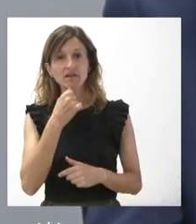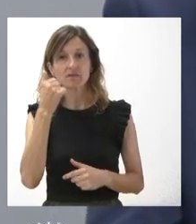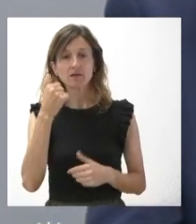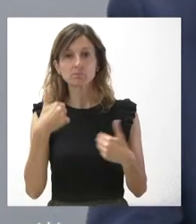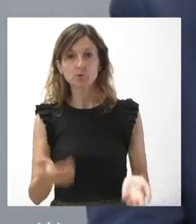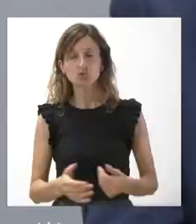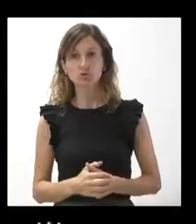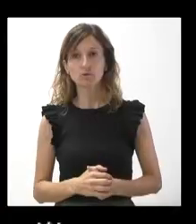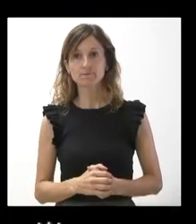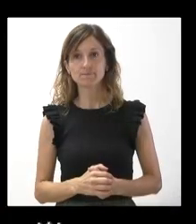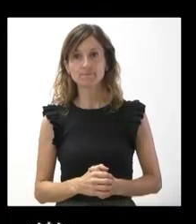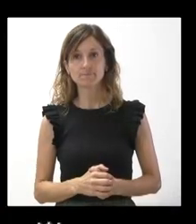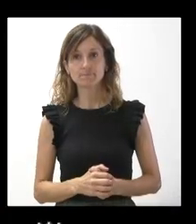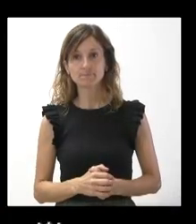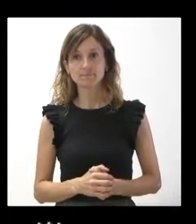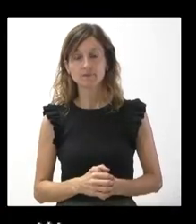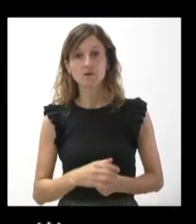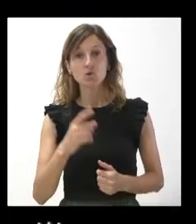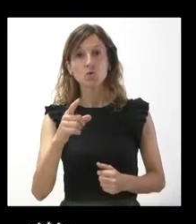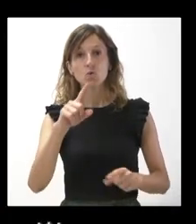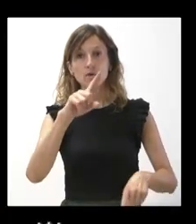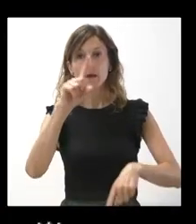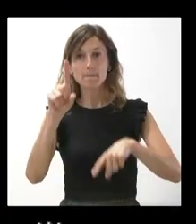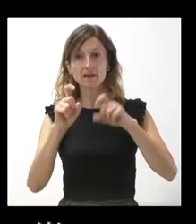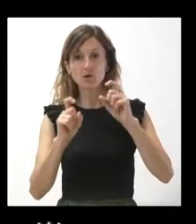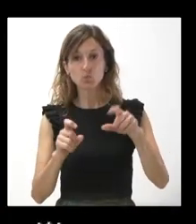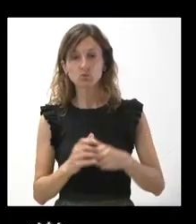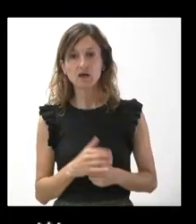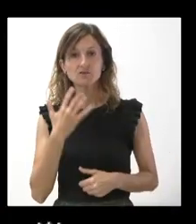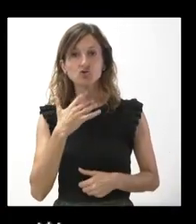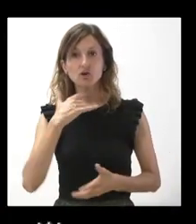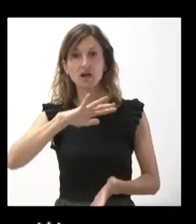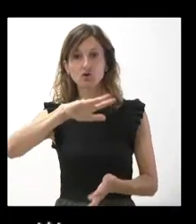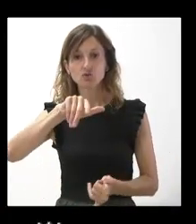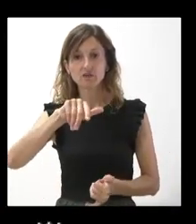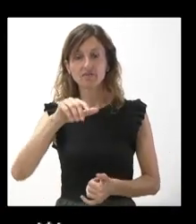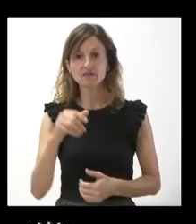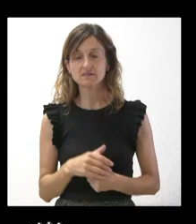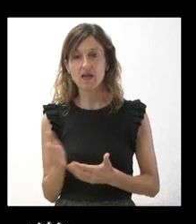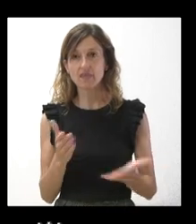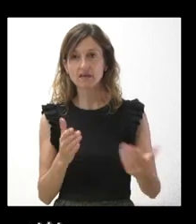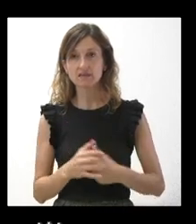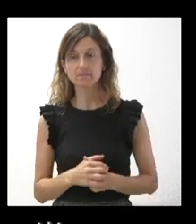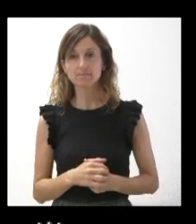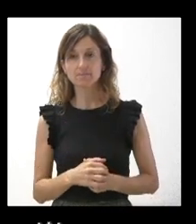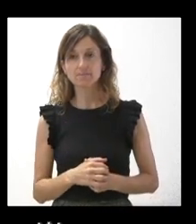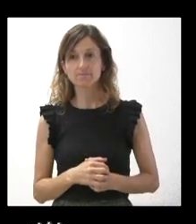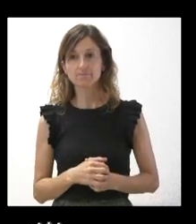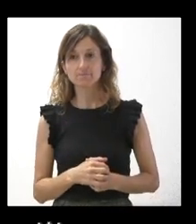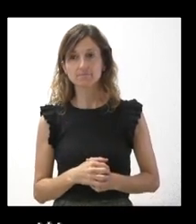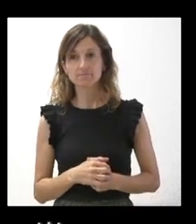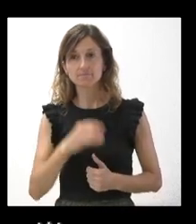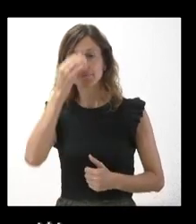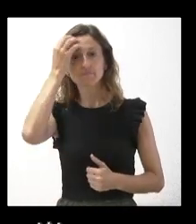gestión. Nos queda una cuestión pendiente por parte de Soria Noticias. Sergio. Perdón. Sí,